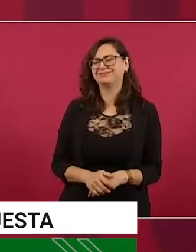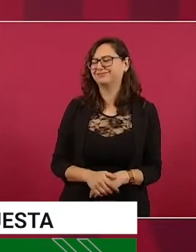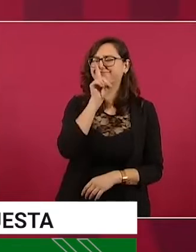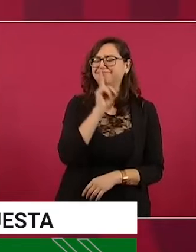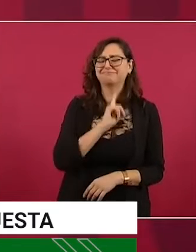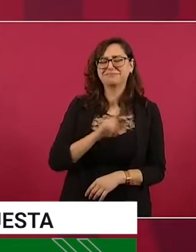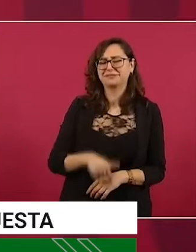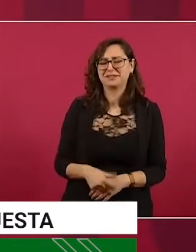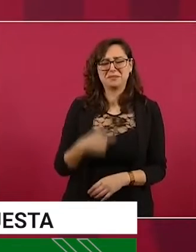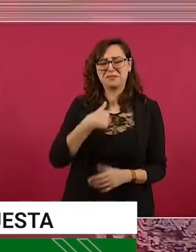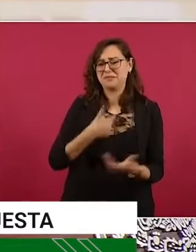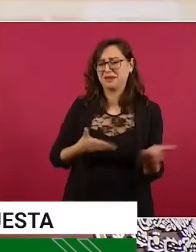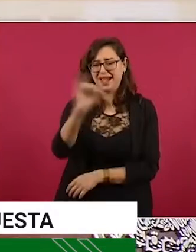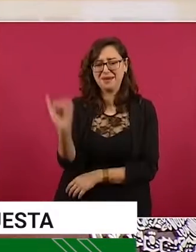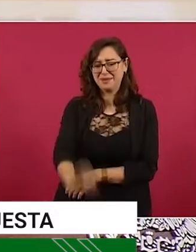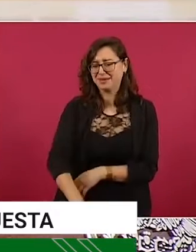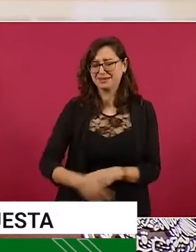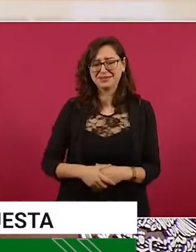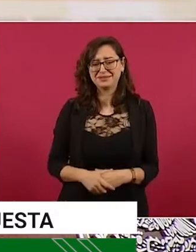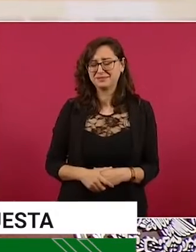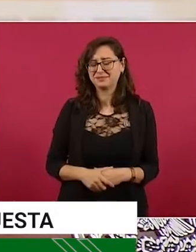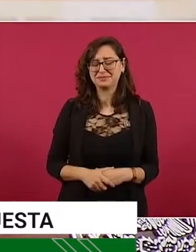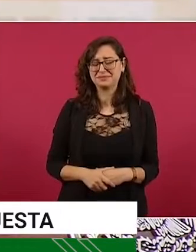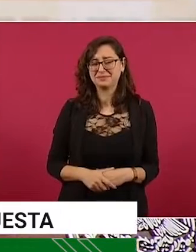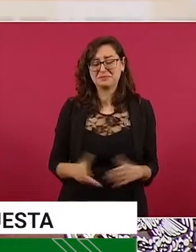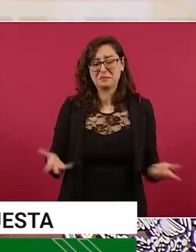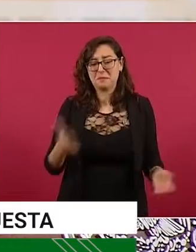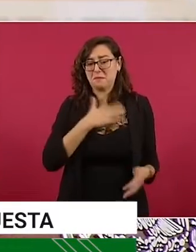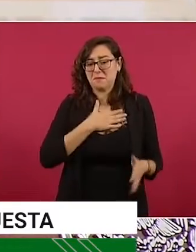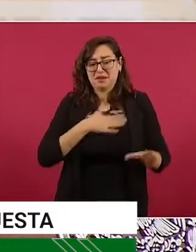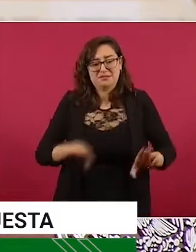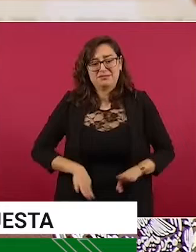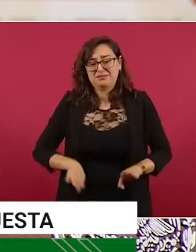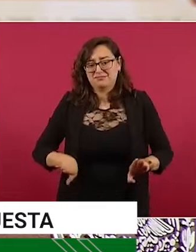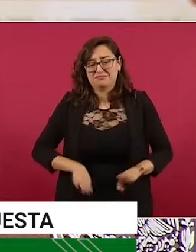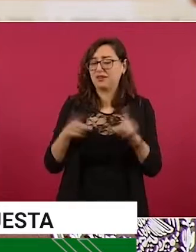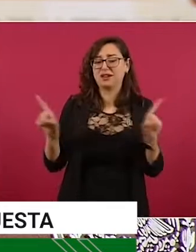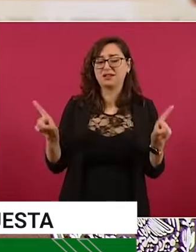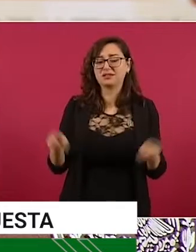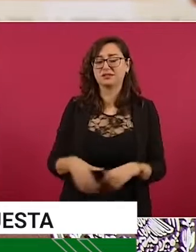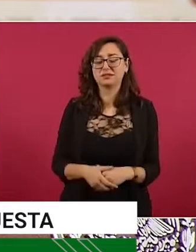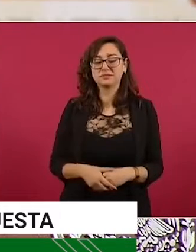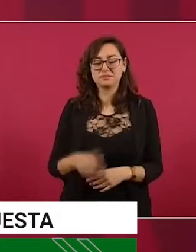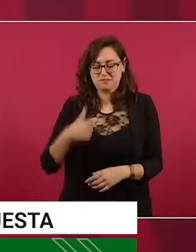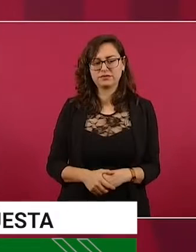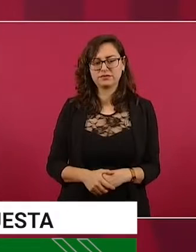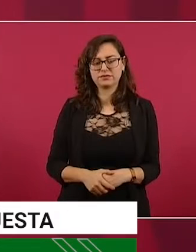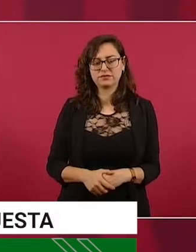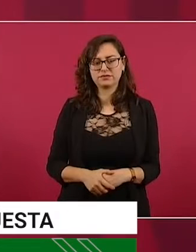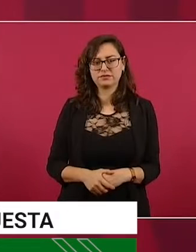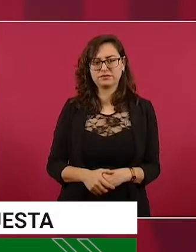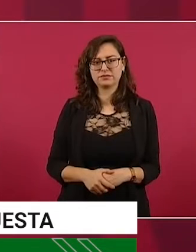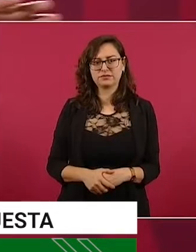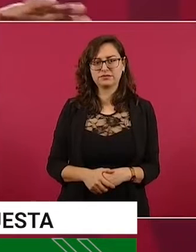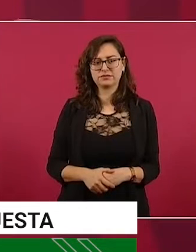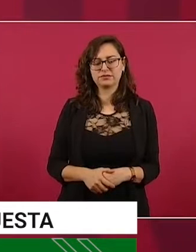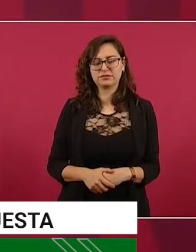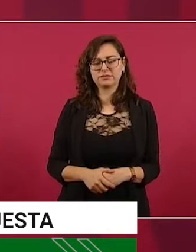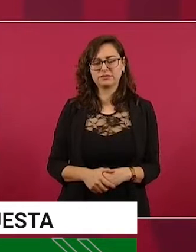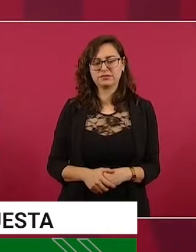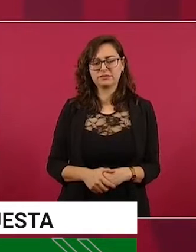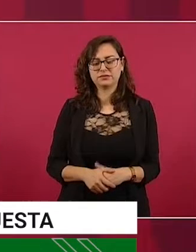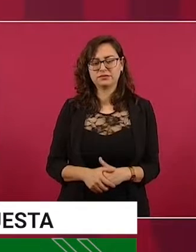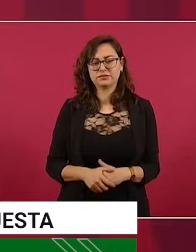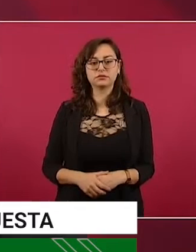eso, nunca lo he hecho, es un asunto de principios, de ideales, de moral. Y tiene que ver,